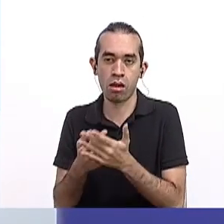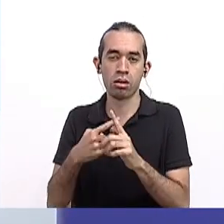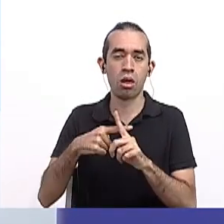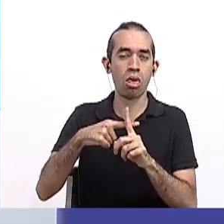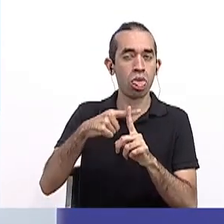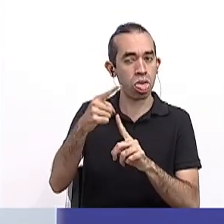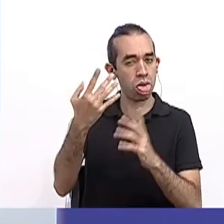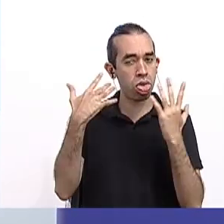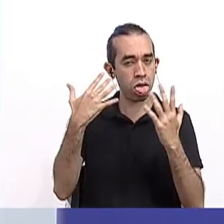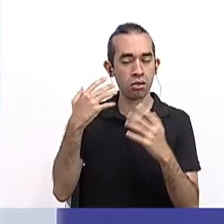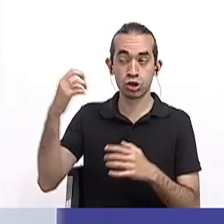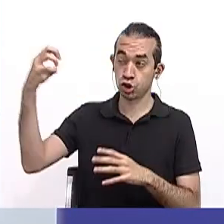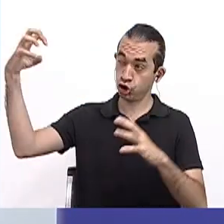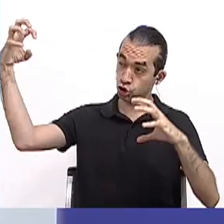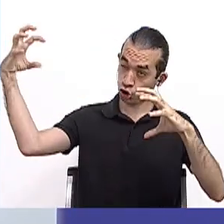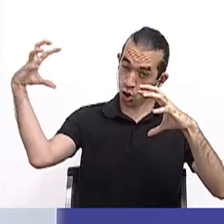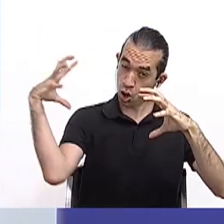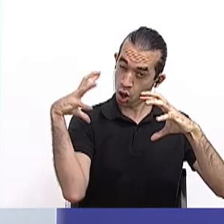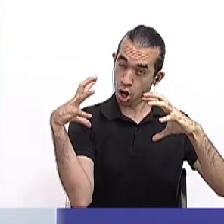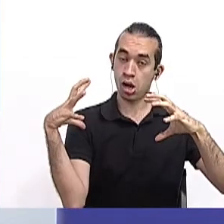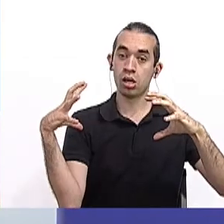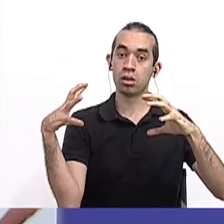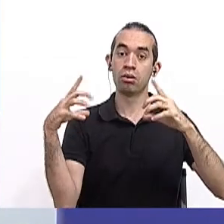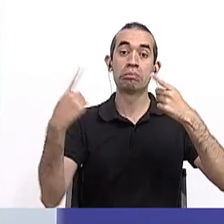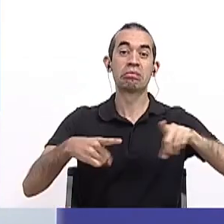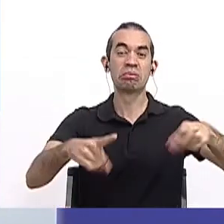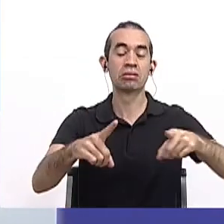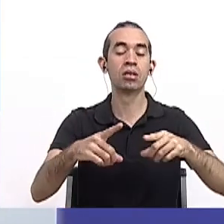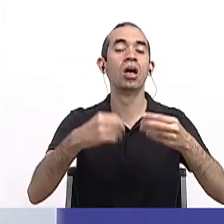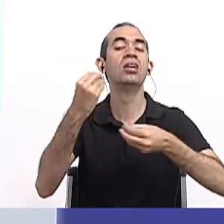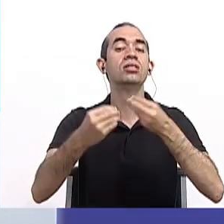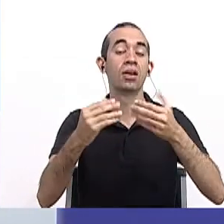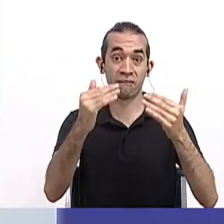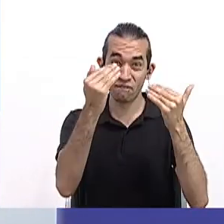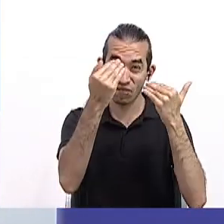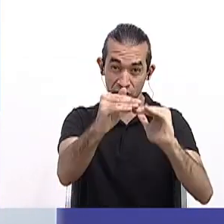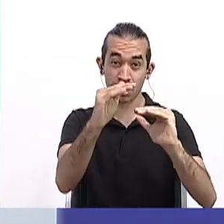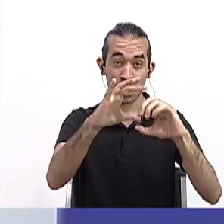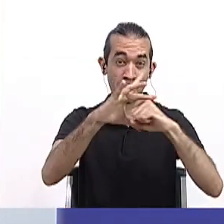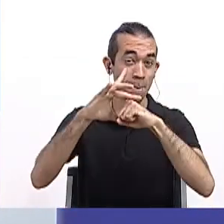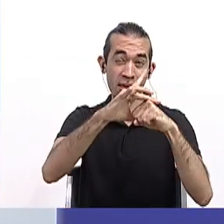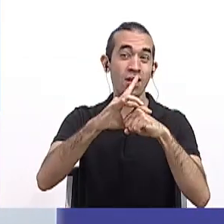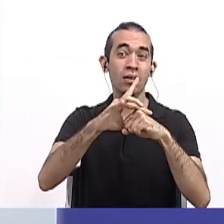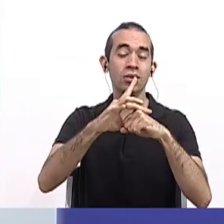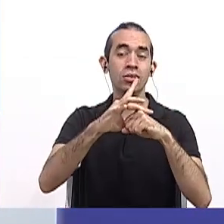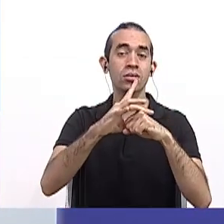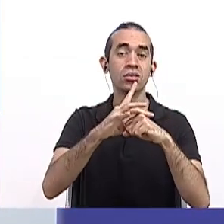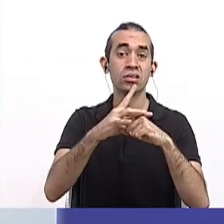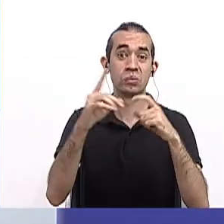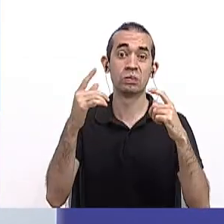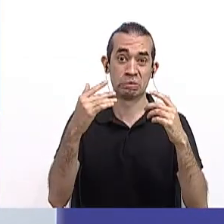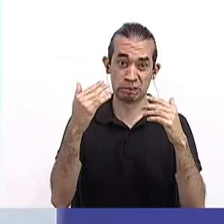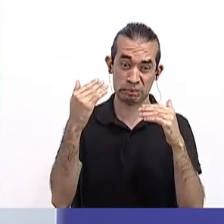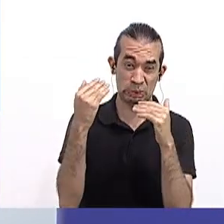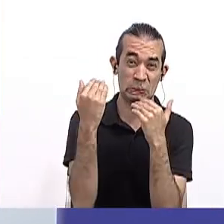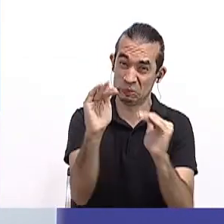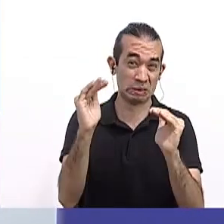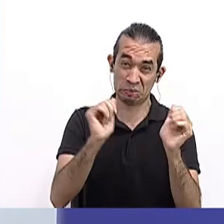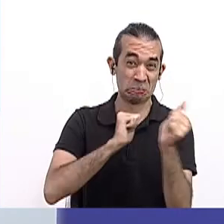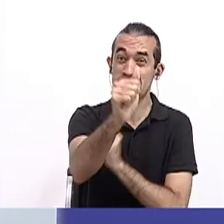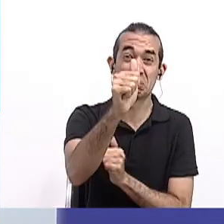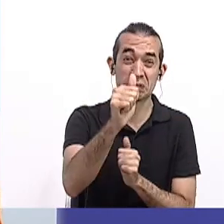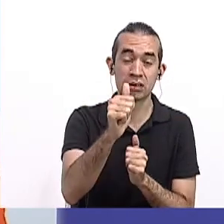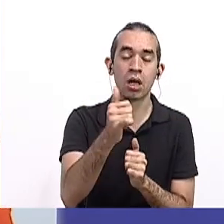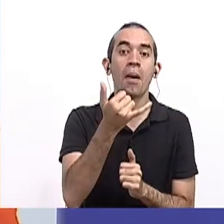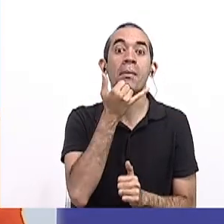temperatura, radiación y efectos. Si llegamos a esas fronteras planetarias, ¿qué puede ocurrir? Aún